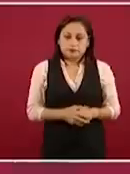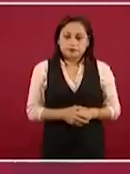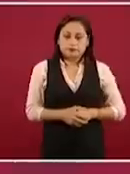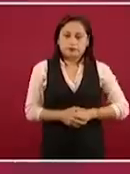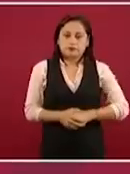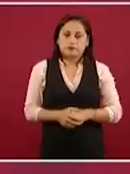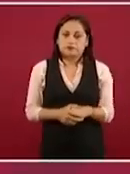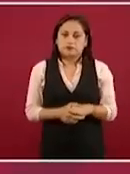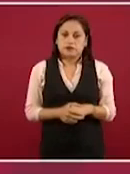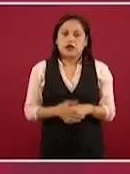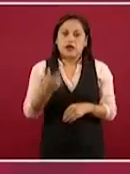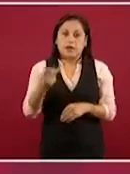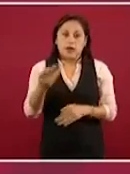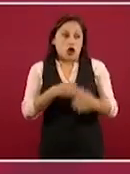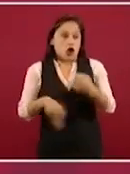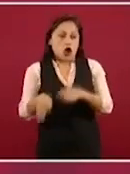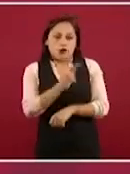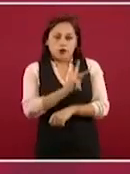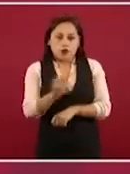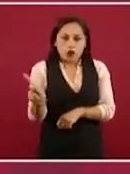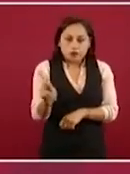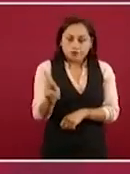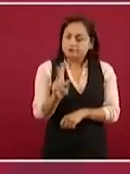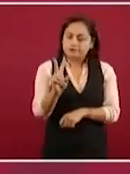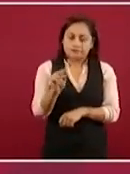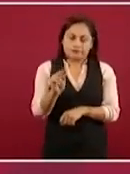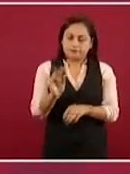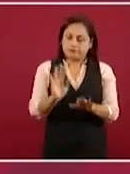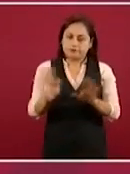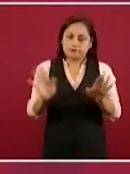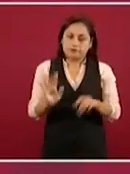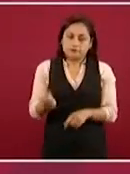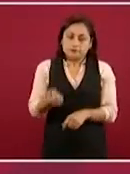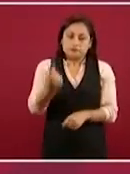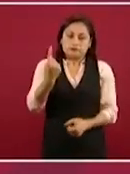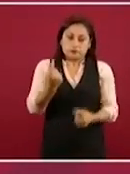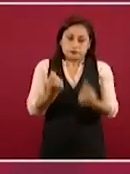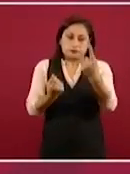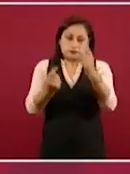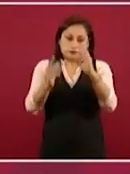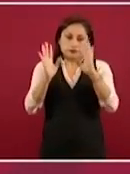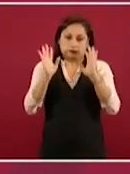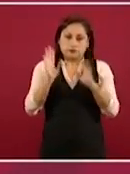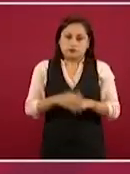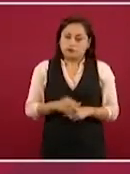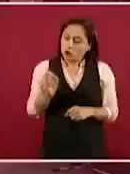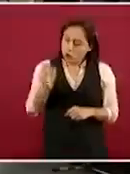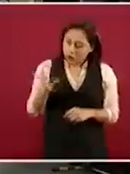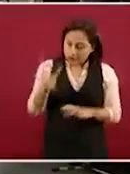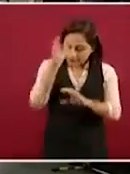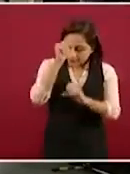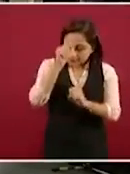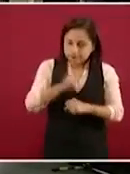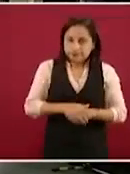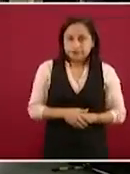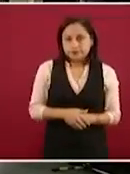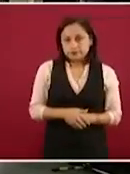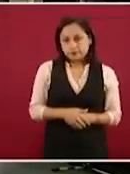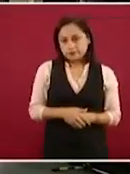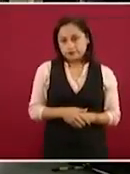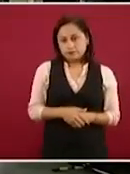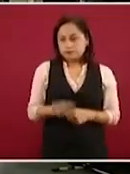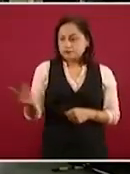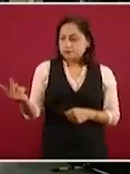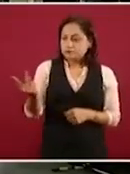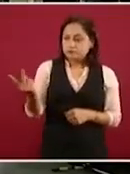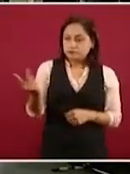excepción, no la regla, ¿no? O sea, para no generalizar, pero de acuerdo. Ustedes dos.